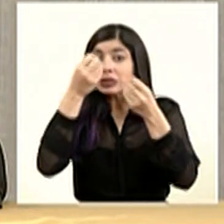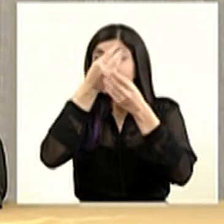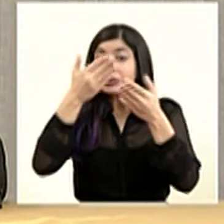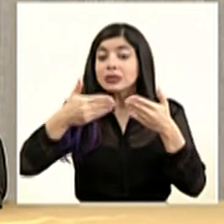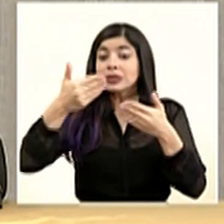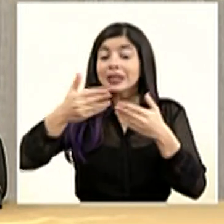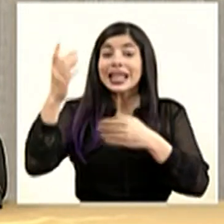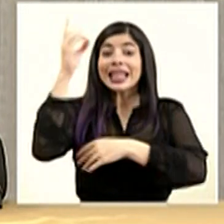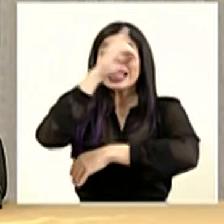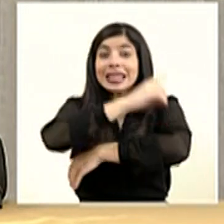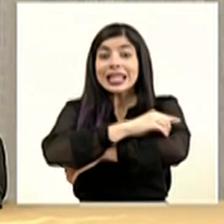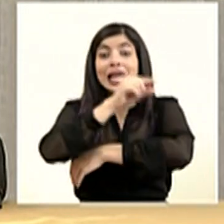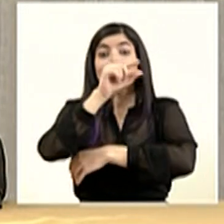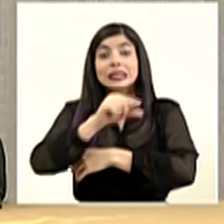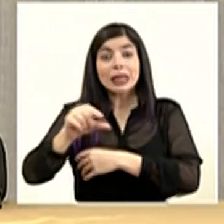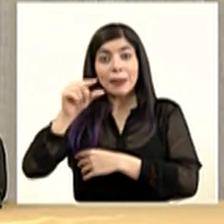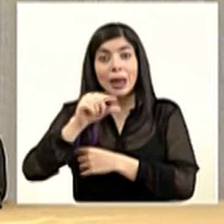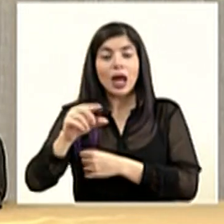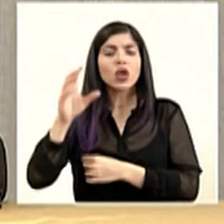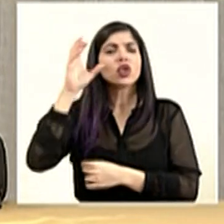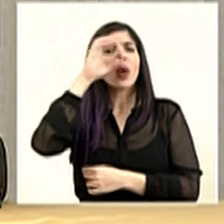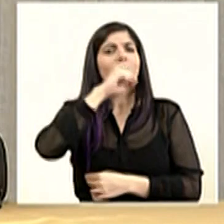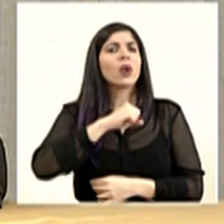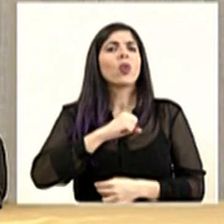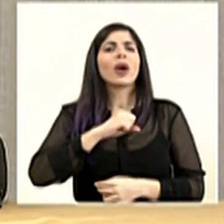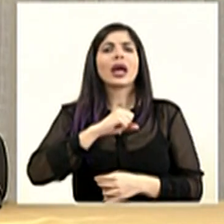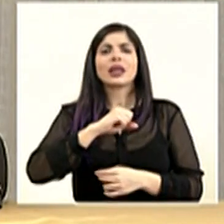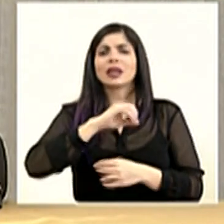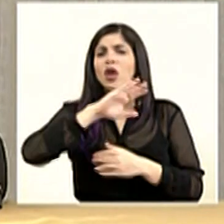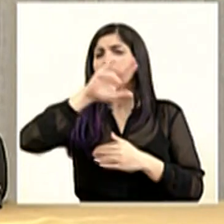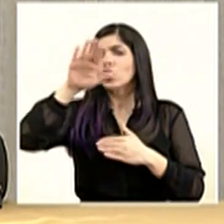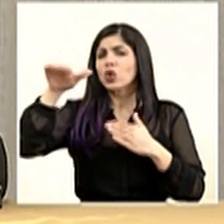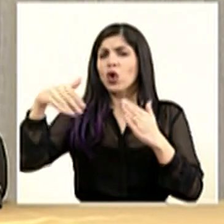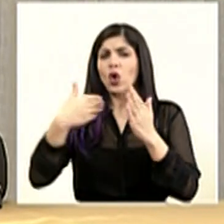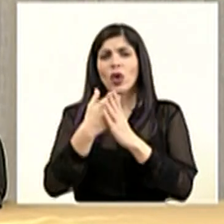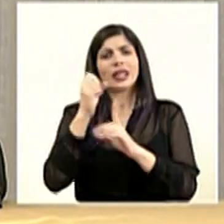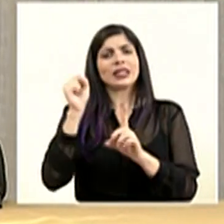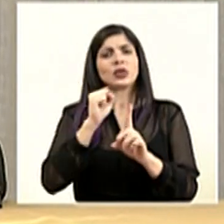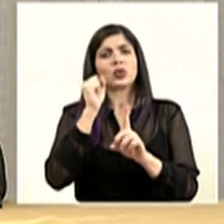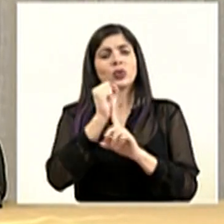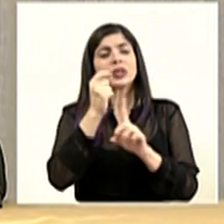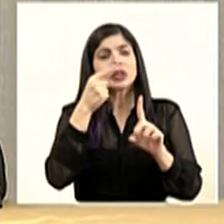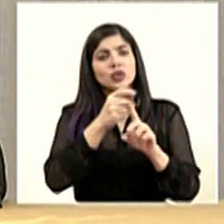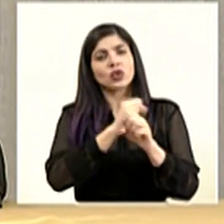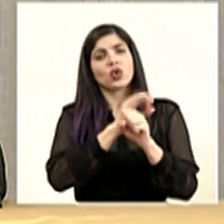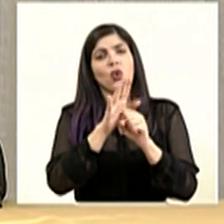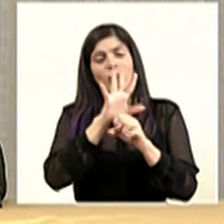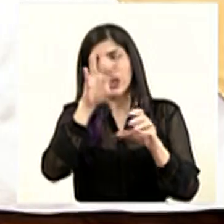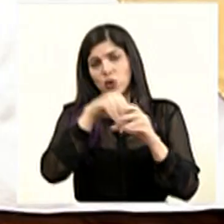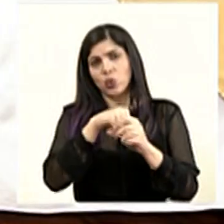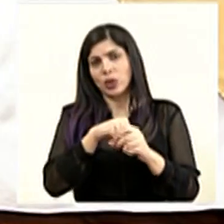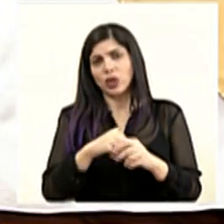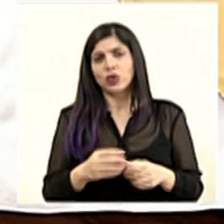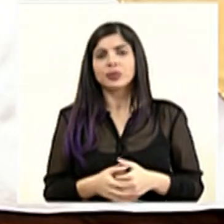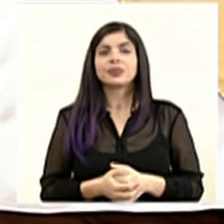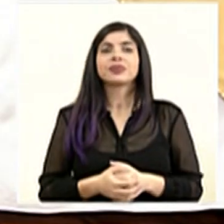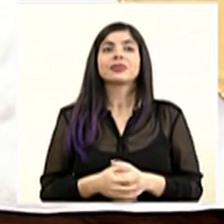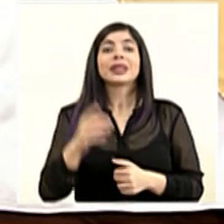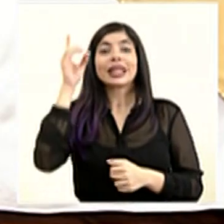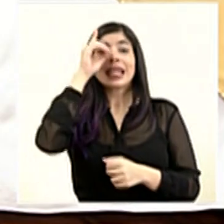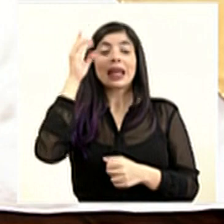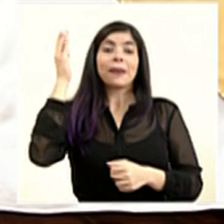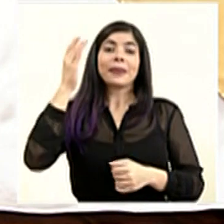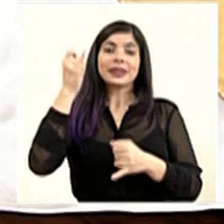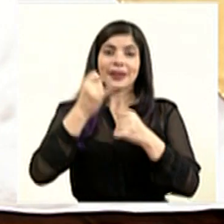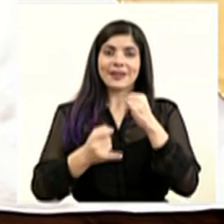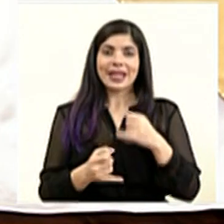o semanas consideran toda la situación envolvente del COVID-19 en Costa Rica. Don Daniel, por favor, su mensaje